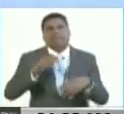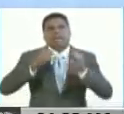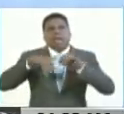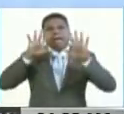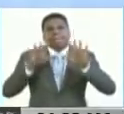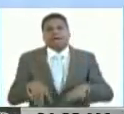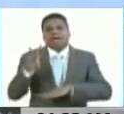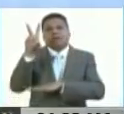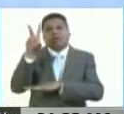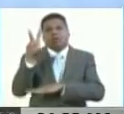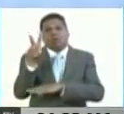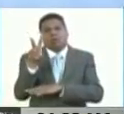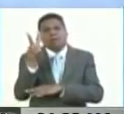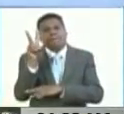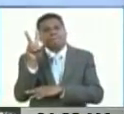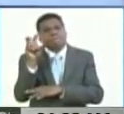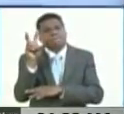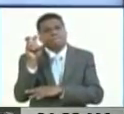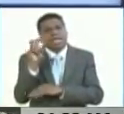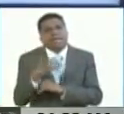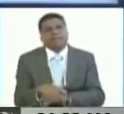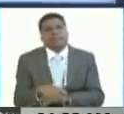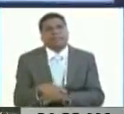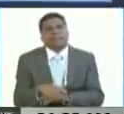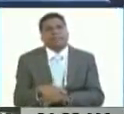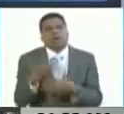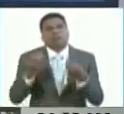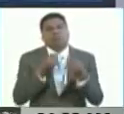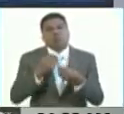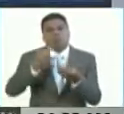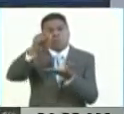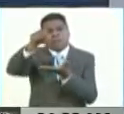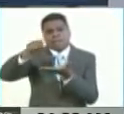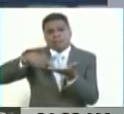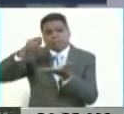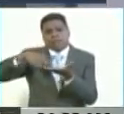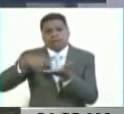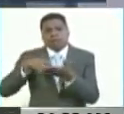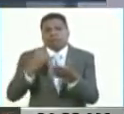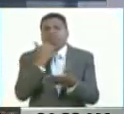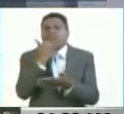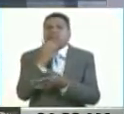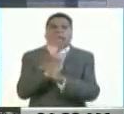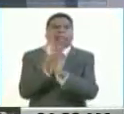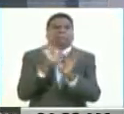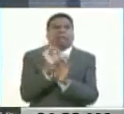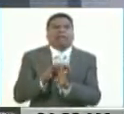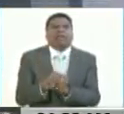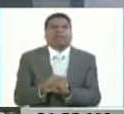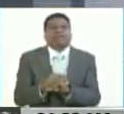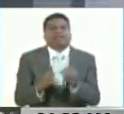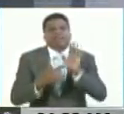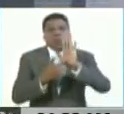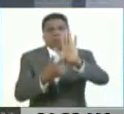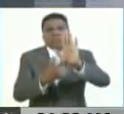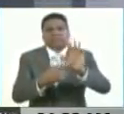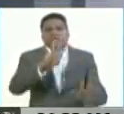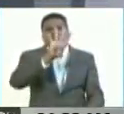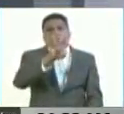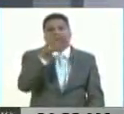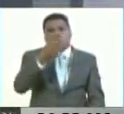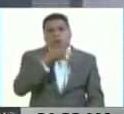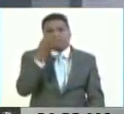Credicard. Queremos mostrar cómo Credicard en primera instancia, y lo veíamos a través de las redes sociales, lanzó un comunicado aproximadamente a las 4 de la tarde, en